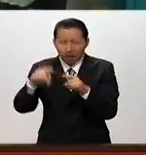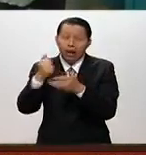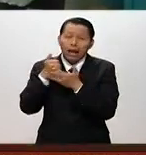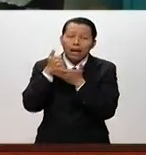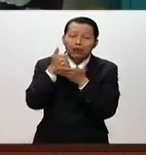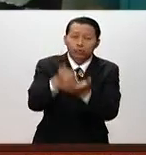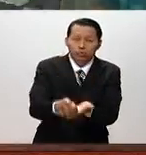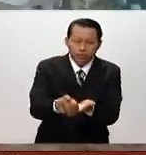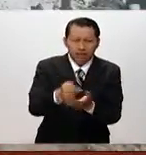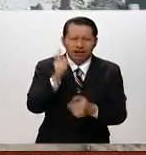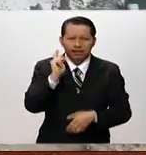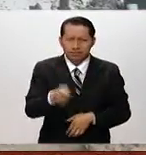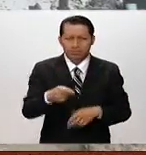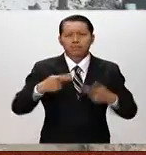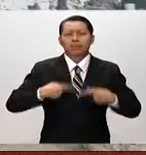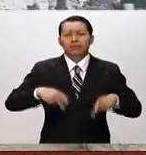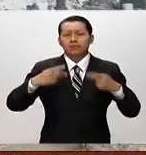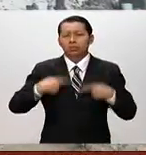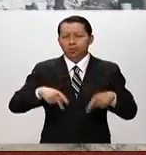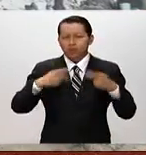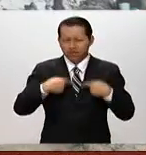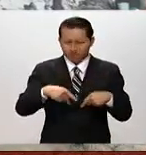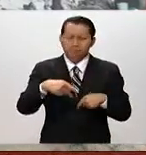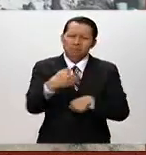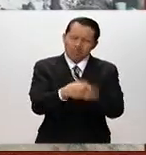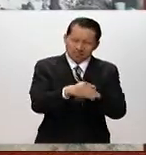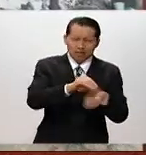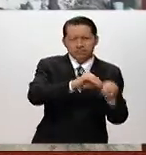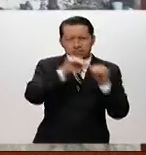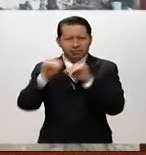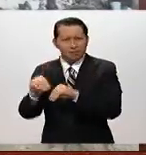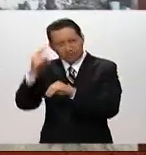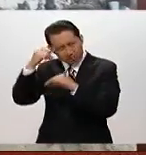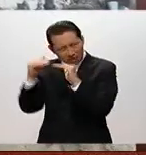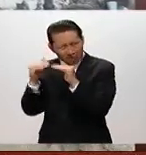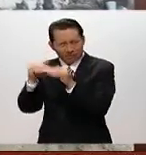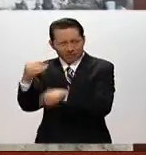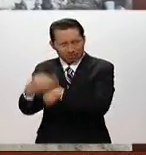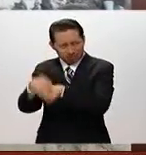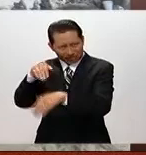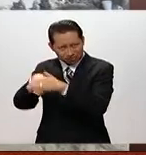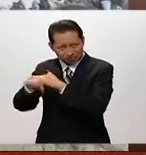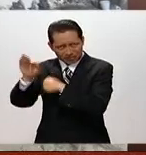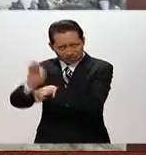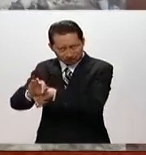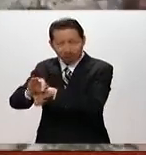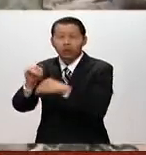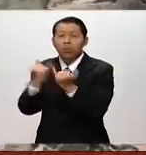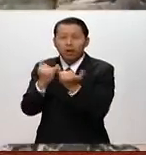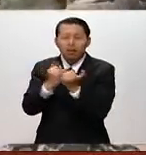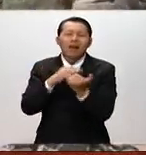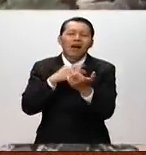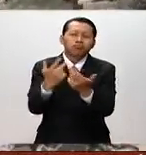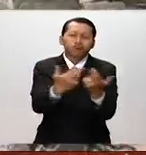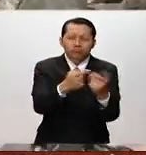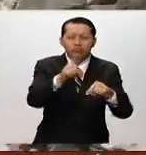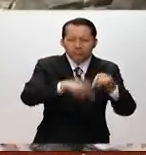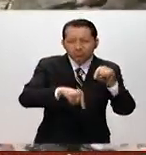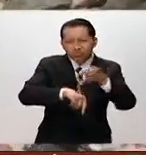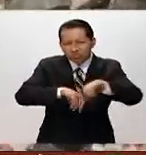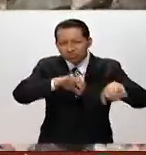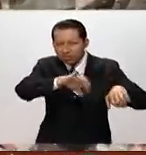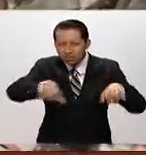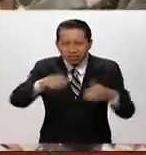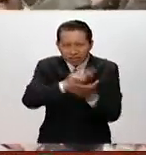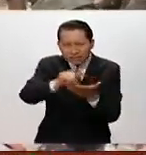la reubicación de los pobladores en albergues, acciones de búsqueda y rescate, remoción de escombros, así como la distribución de víveres